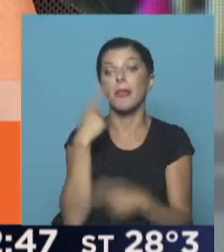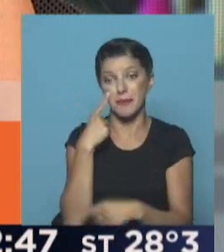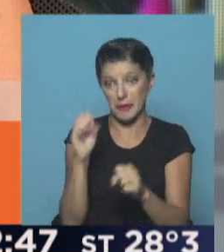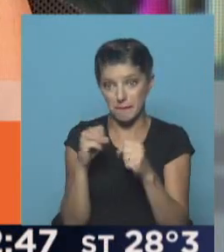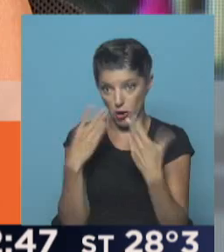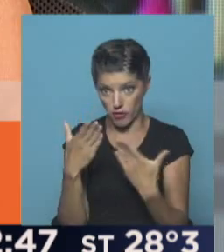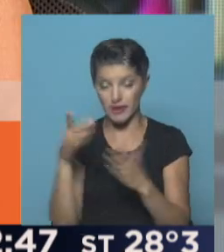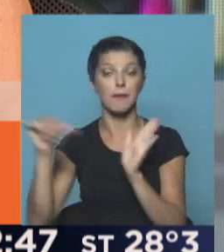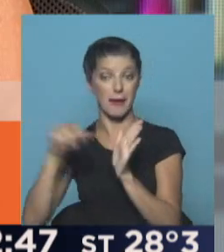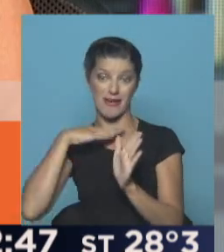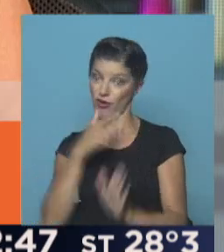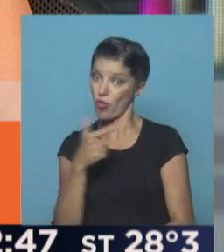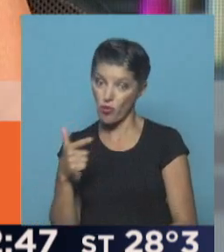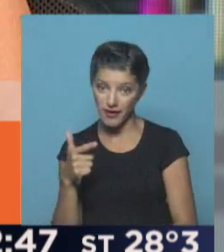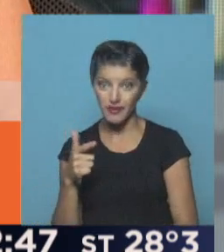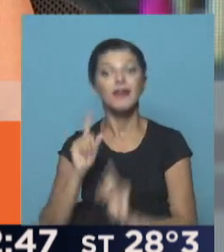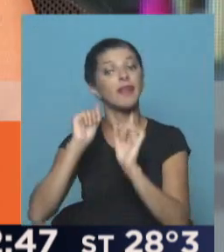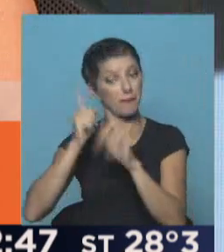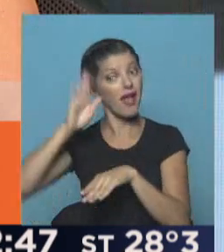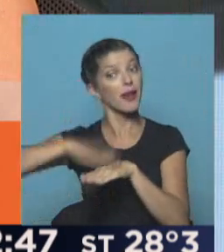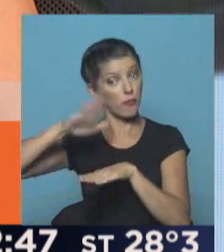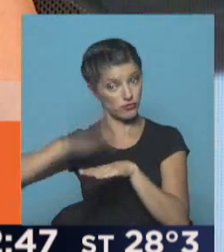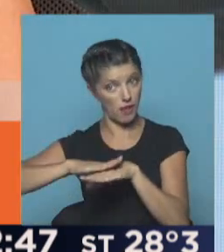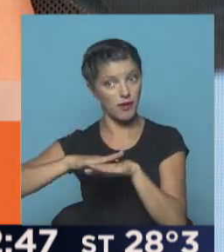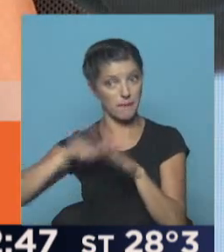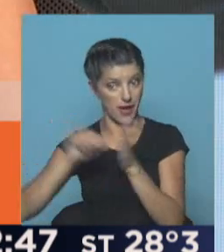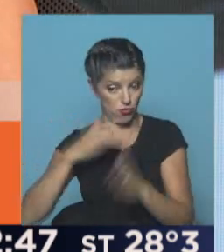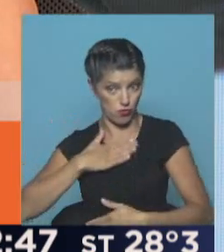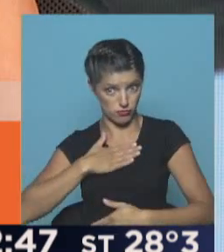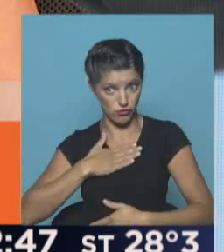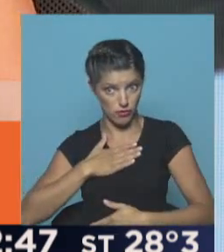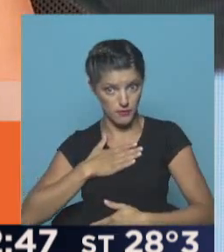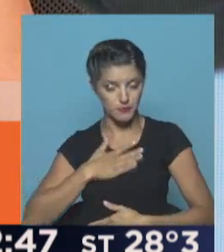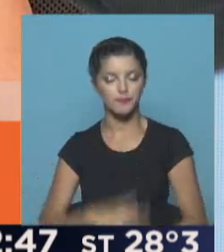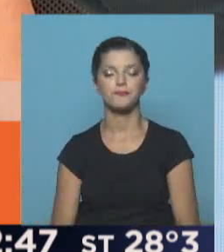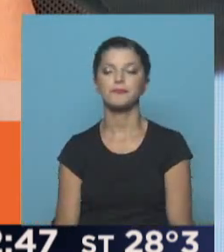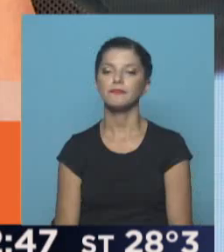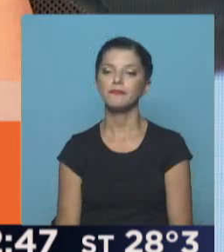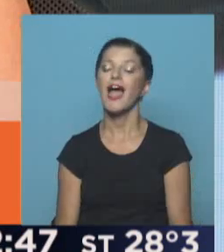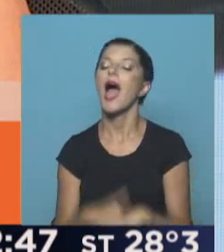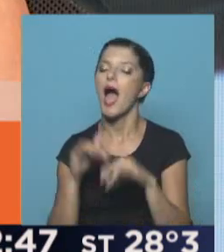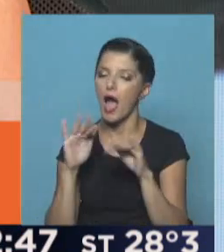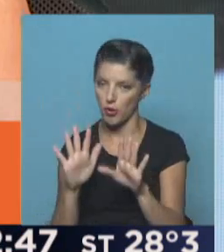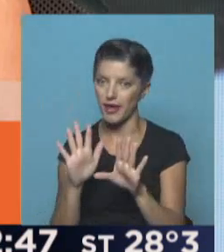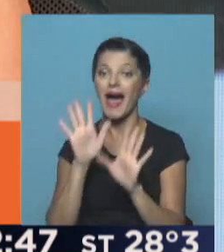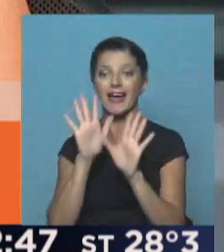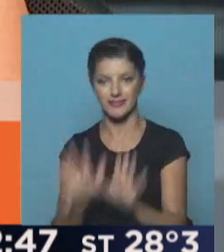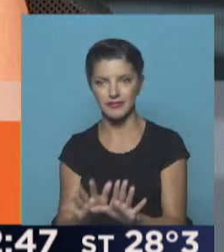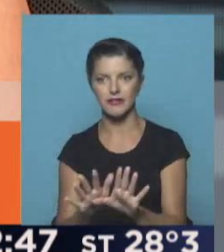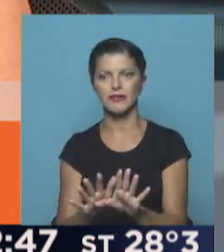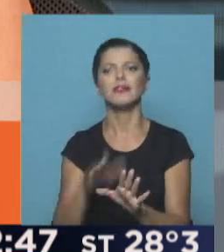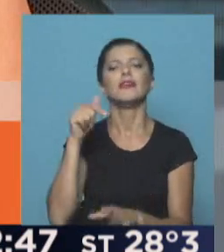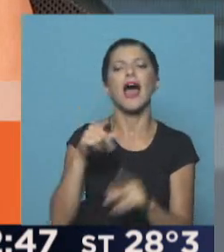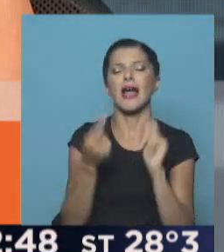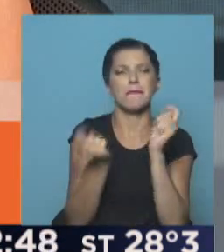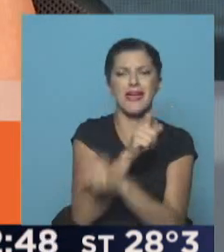ofrece. Eso es lo fundamental, también es una responsabilidad propia, ¿no? Ahora, de eso a construir todo este